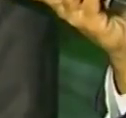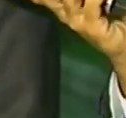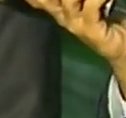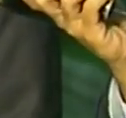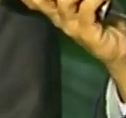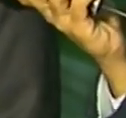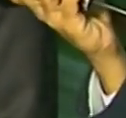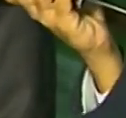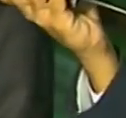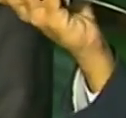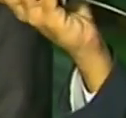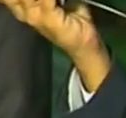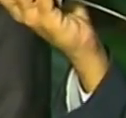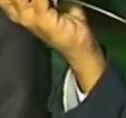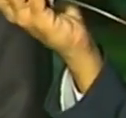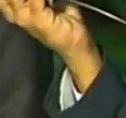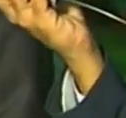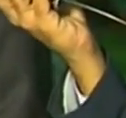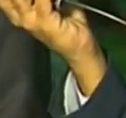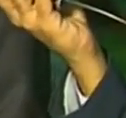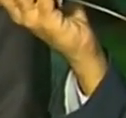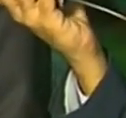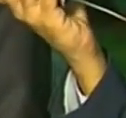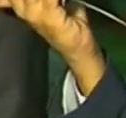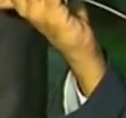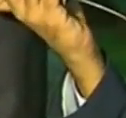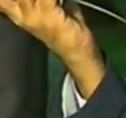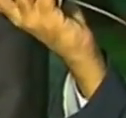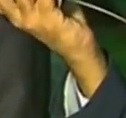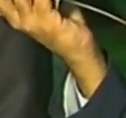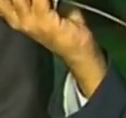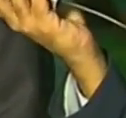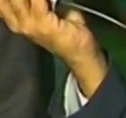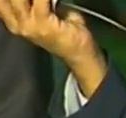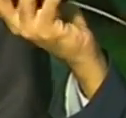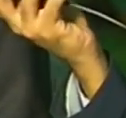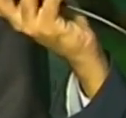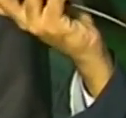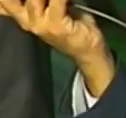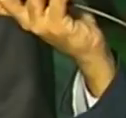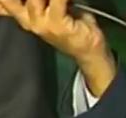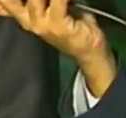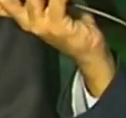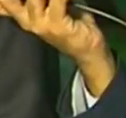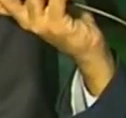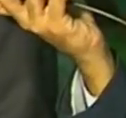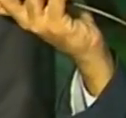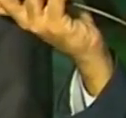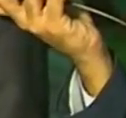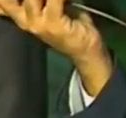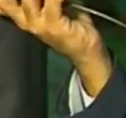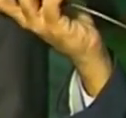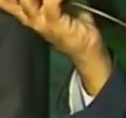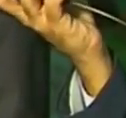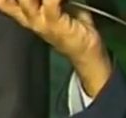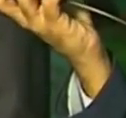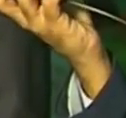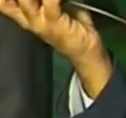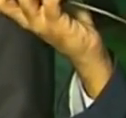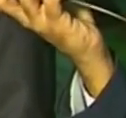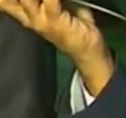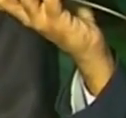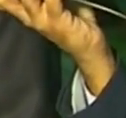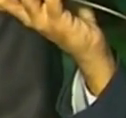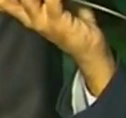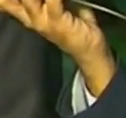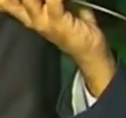de precios acordados, que es una de las leyes quizá más esperadas en este momento. Se trata de la segunda ley de las 8 que